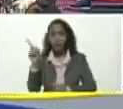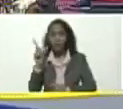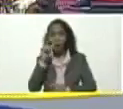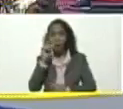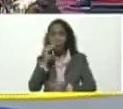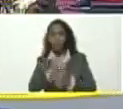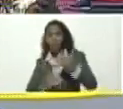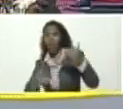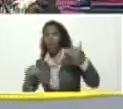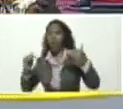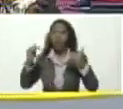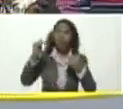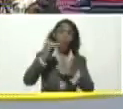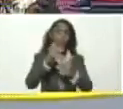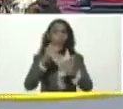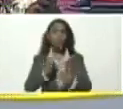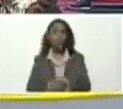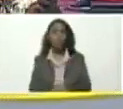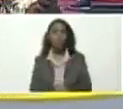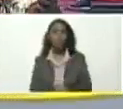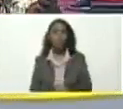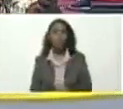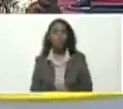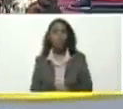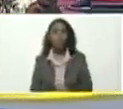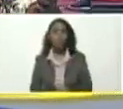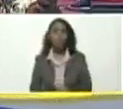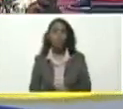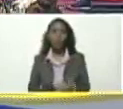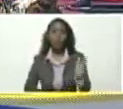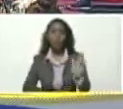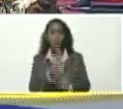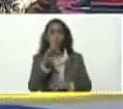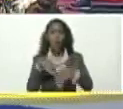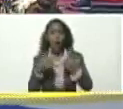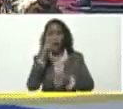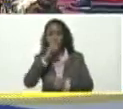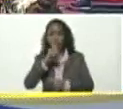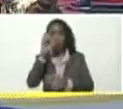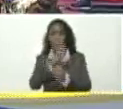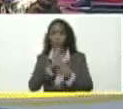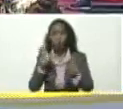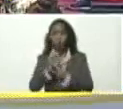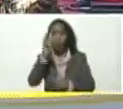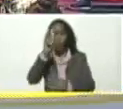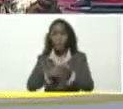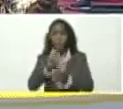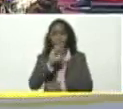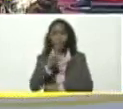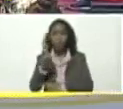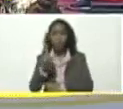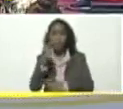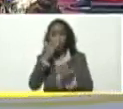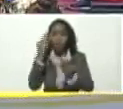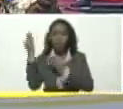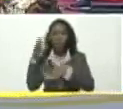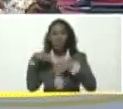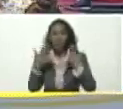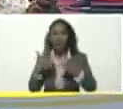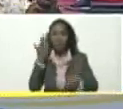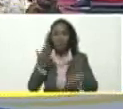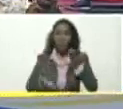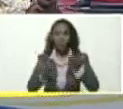alza, en alta, lo que es el año cultural 2021. Vamos a ver cuál es el balance,